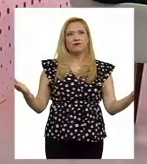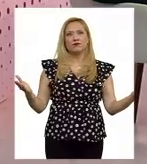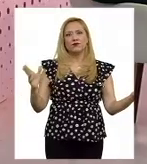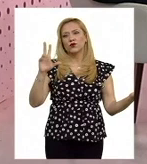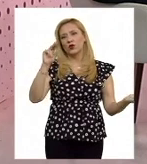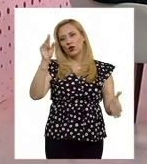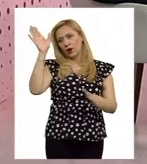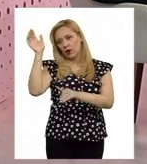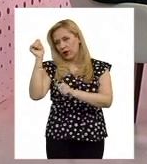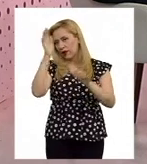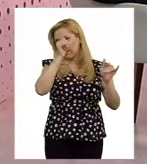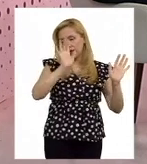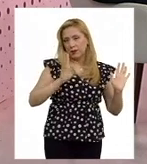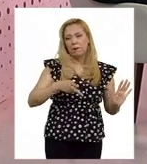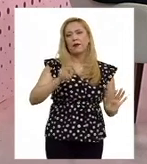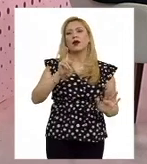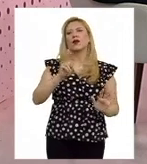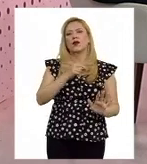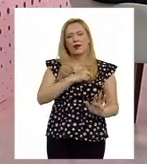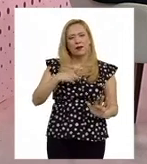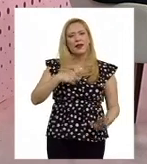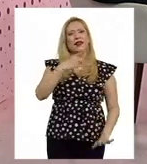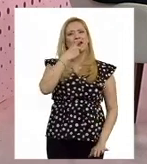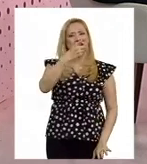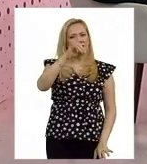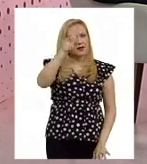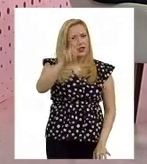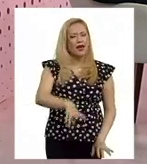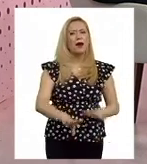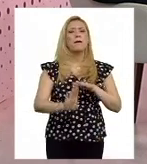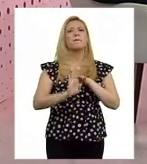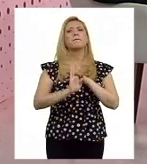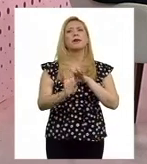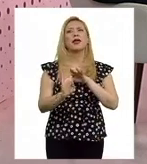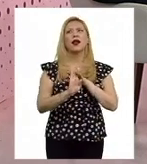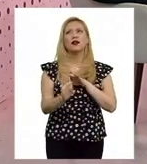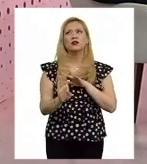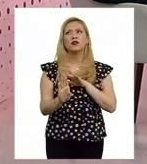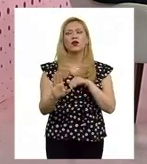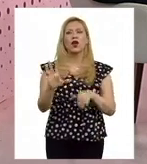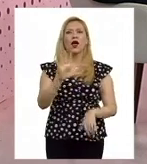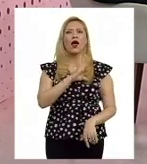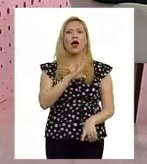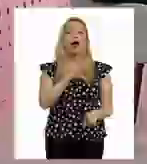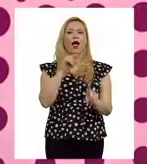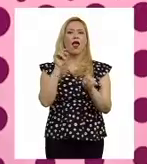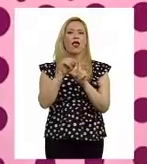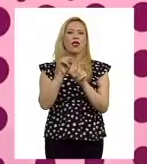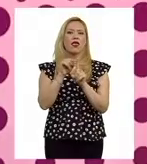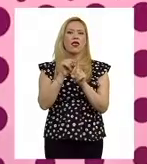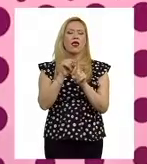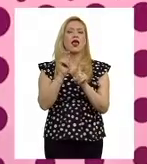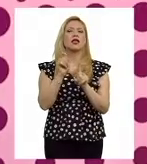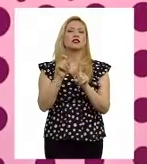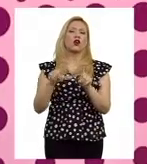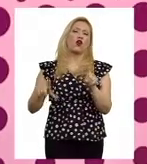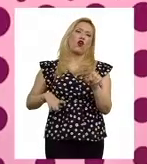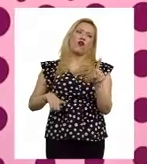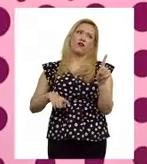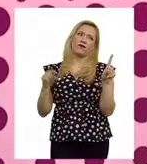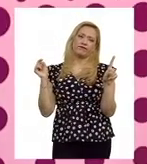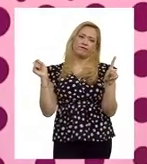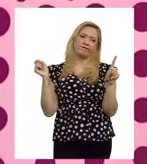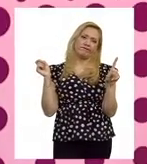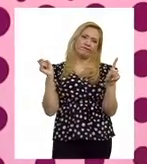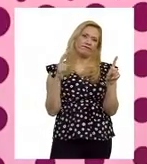están muy de acuerdo, pero hay que decir que la migración tiene un aspecto claro de política, ¿sí?